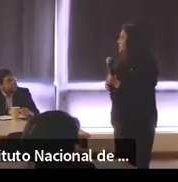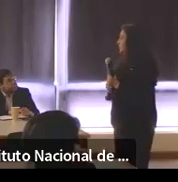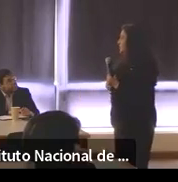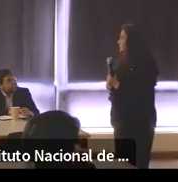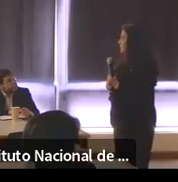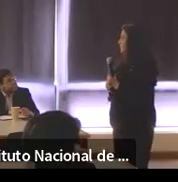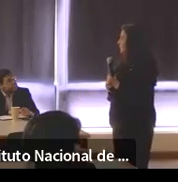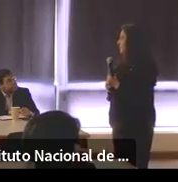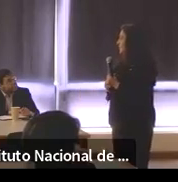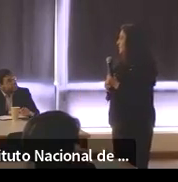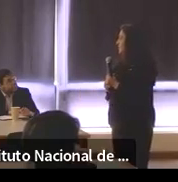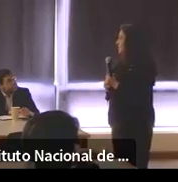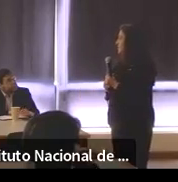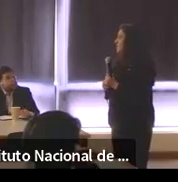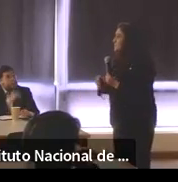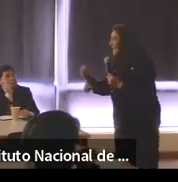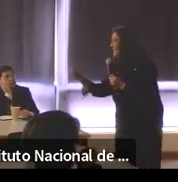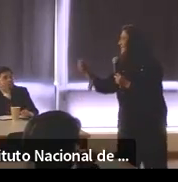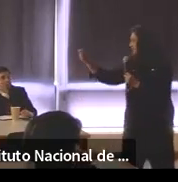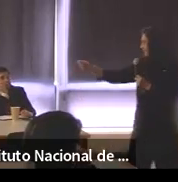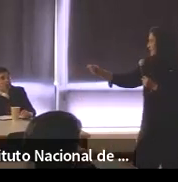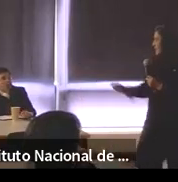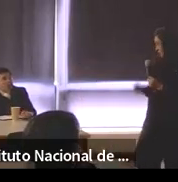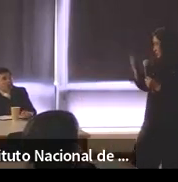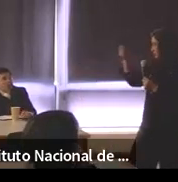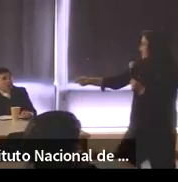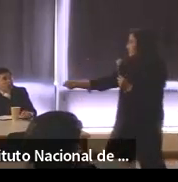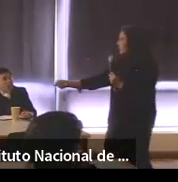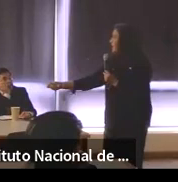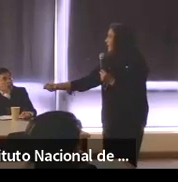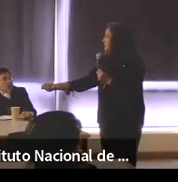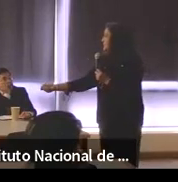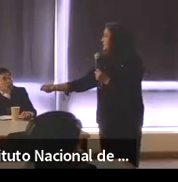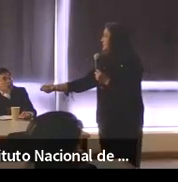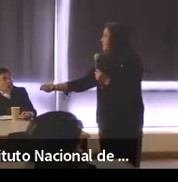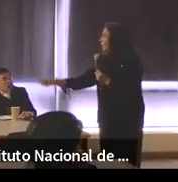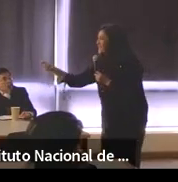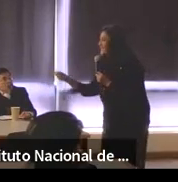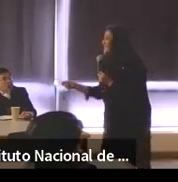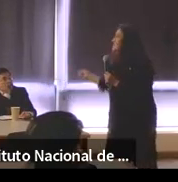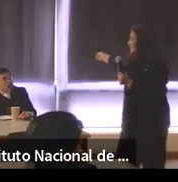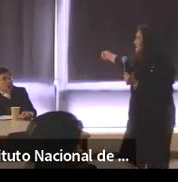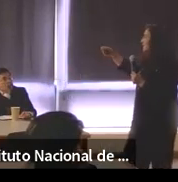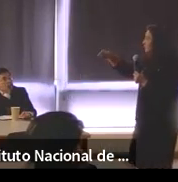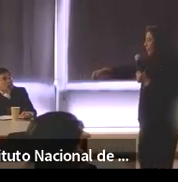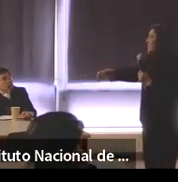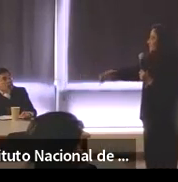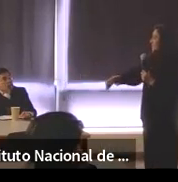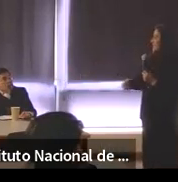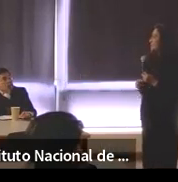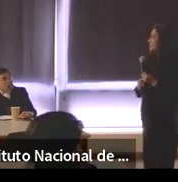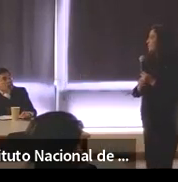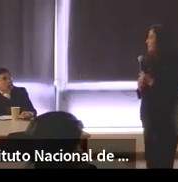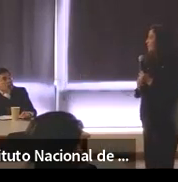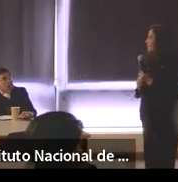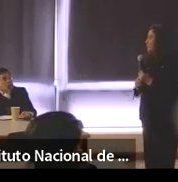ese conflicto vale la pena que yo intervenga o hay alguien más que puede